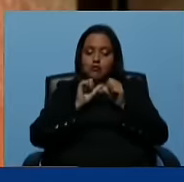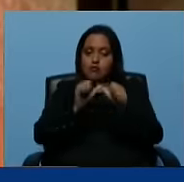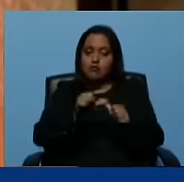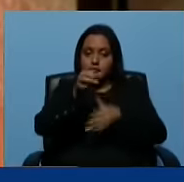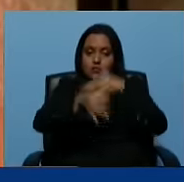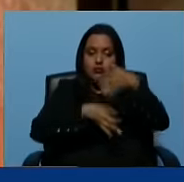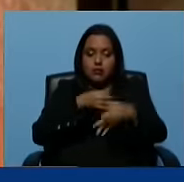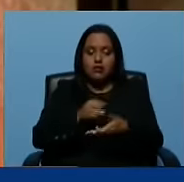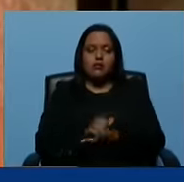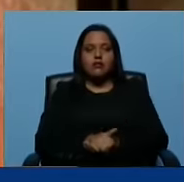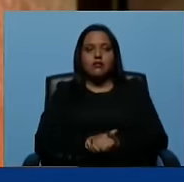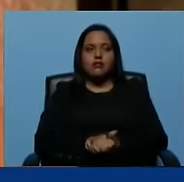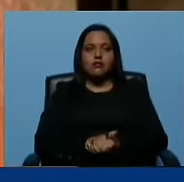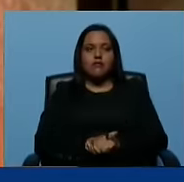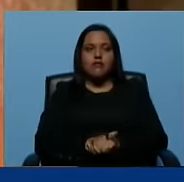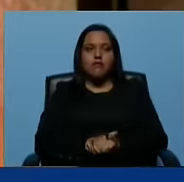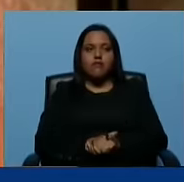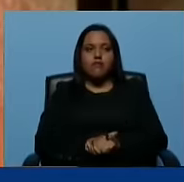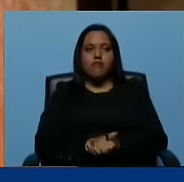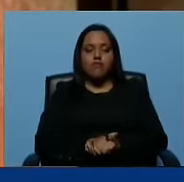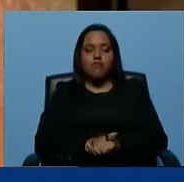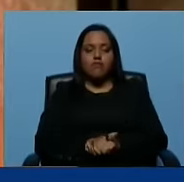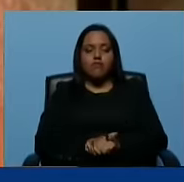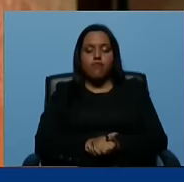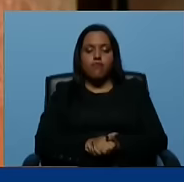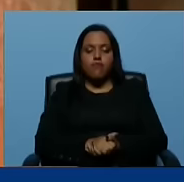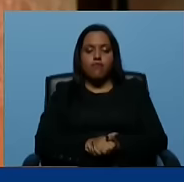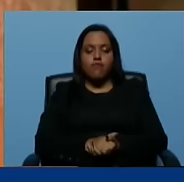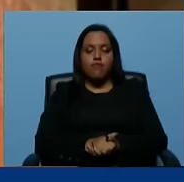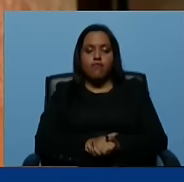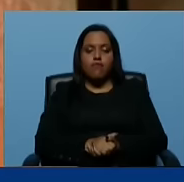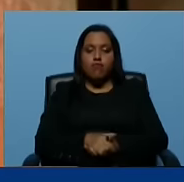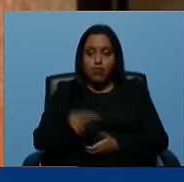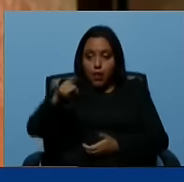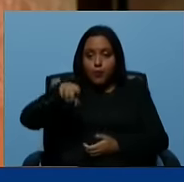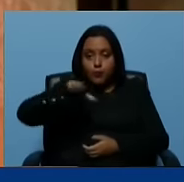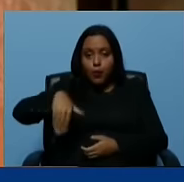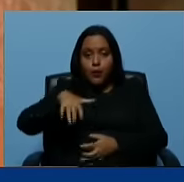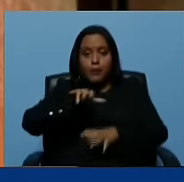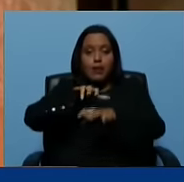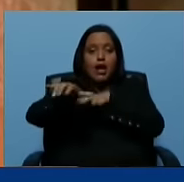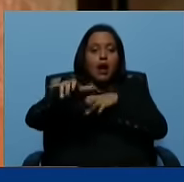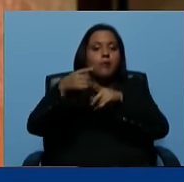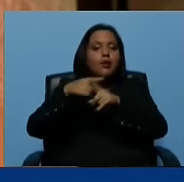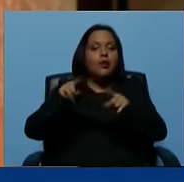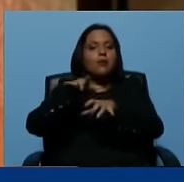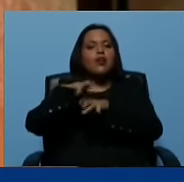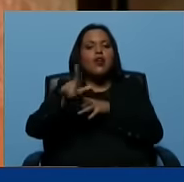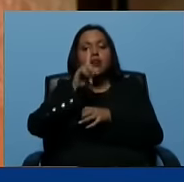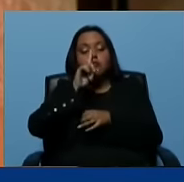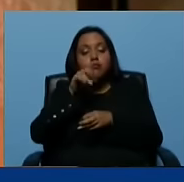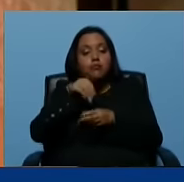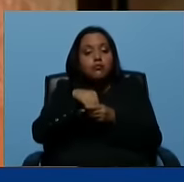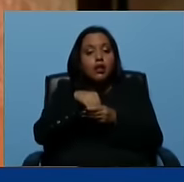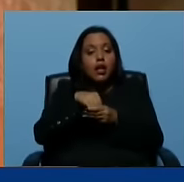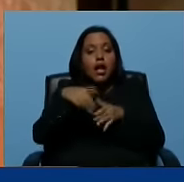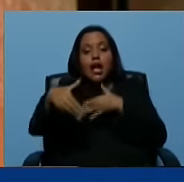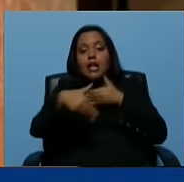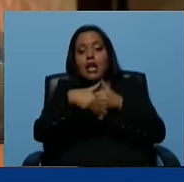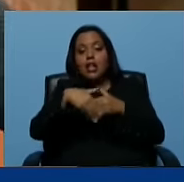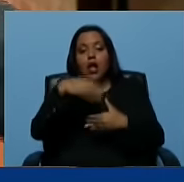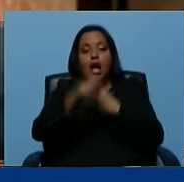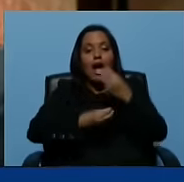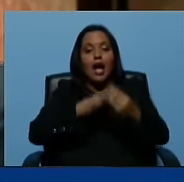expresan. Esas, incluso mayorías, puede ser una mayoría, pero si es una mayoría silenciosa, las redes lo convierten